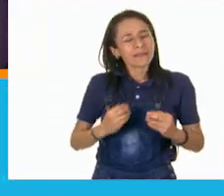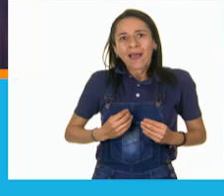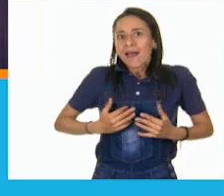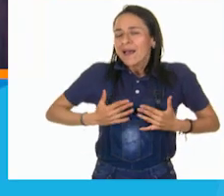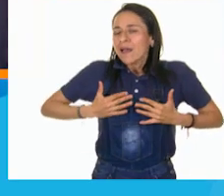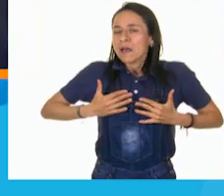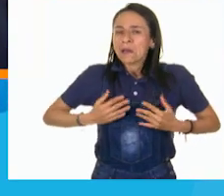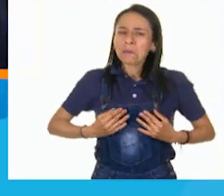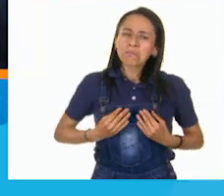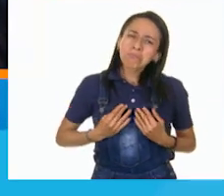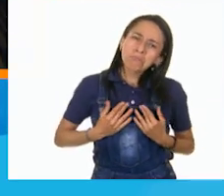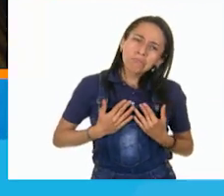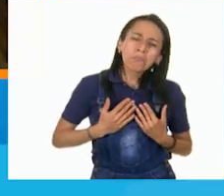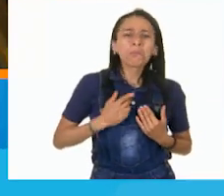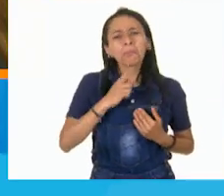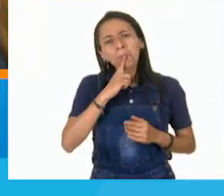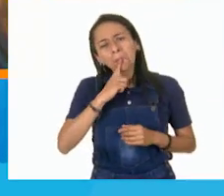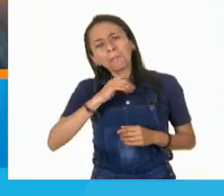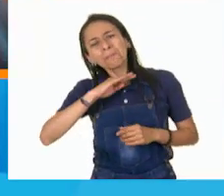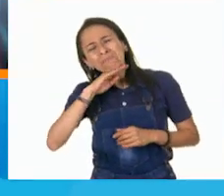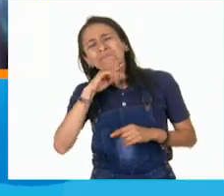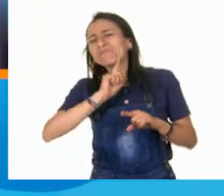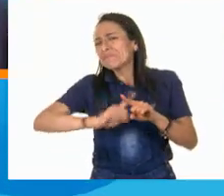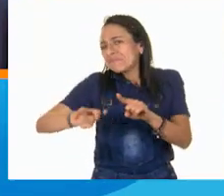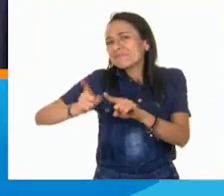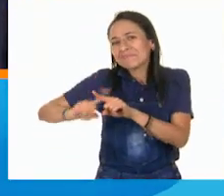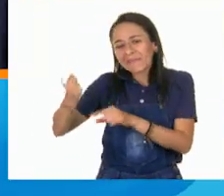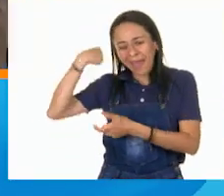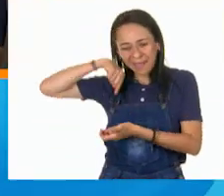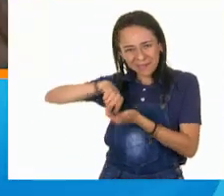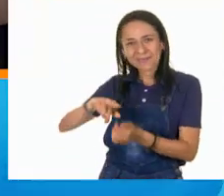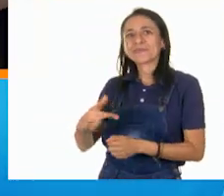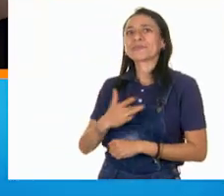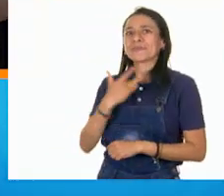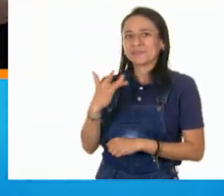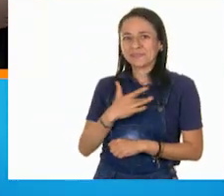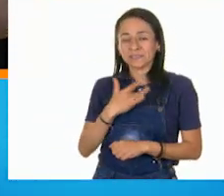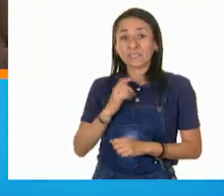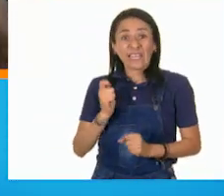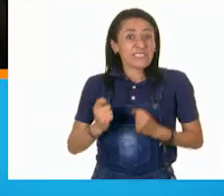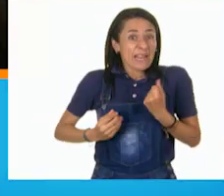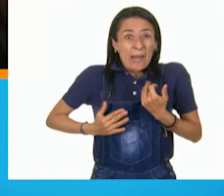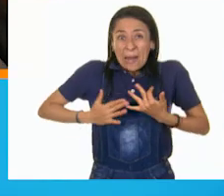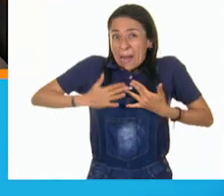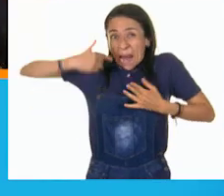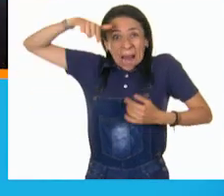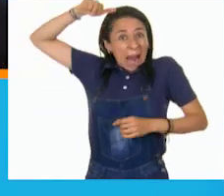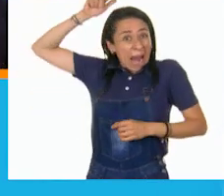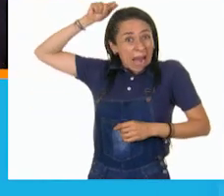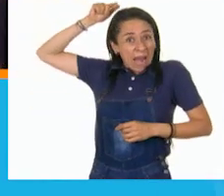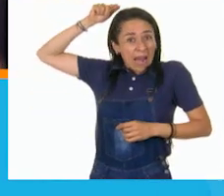y las sentimos de distintas maneras. No es lo mismo euforia que